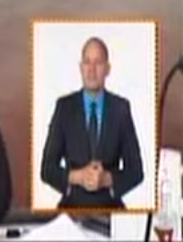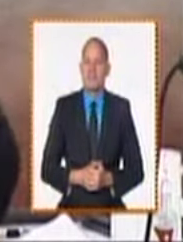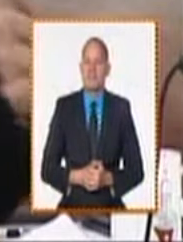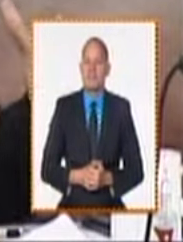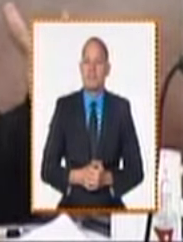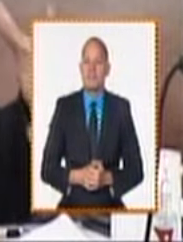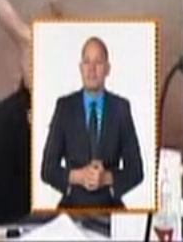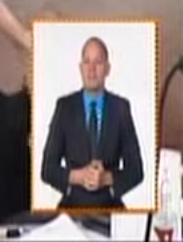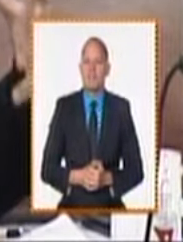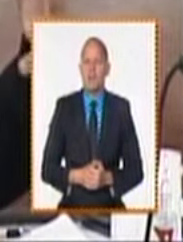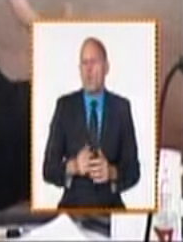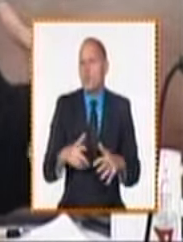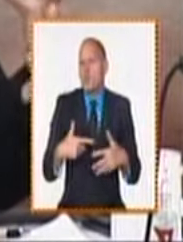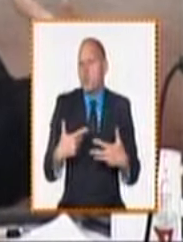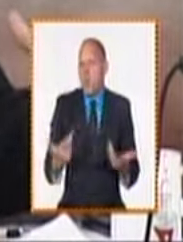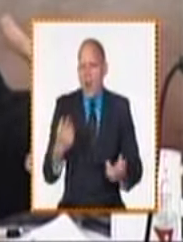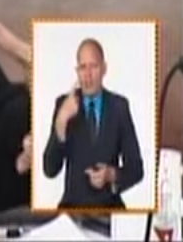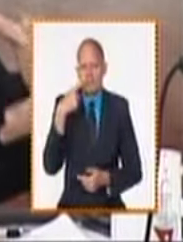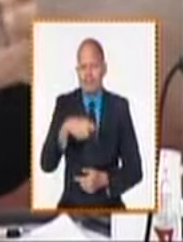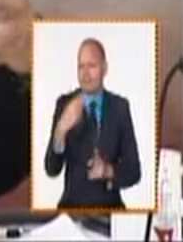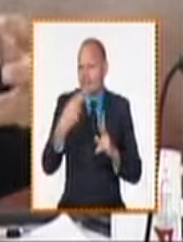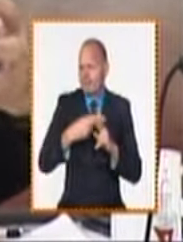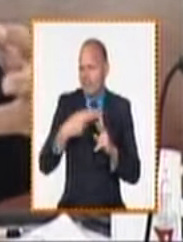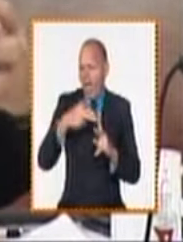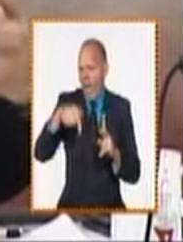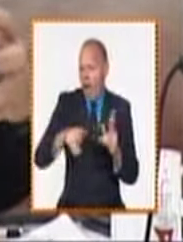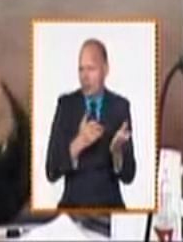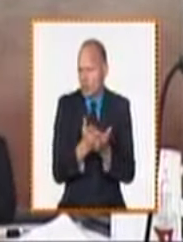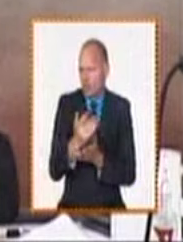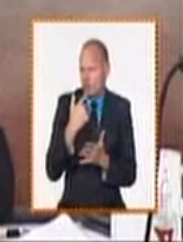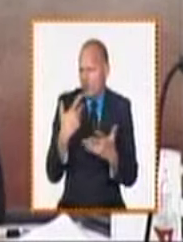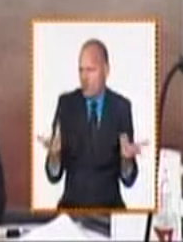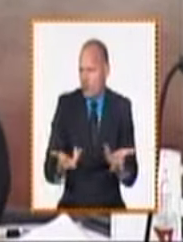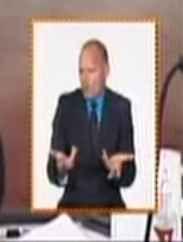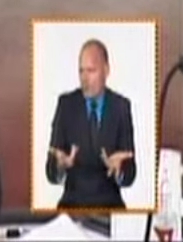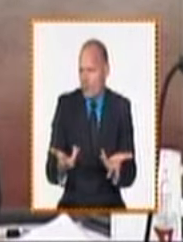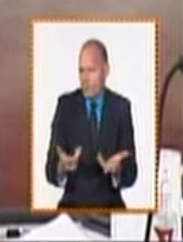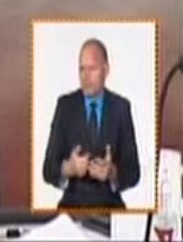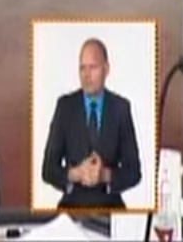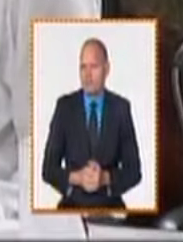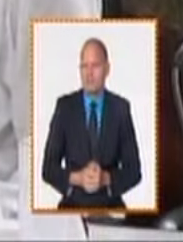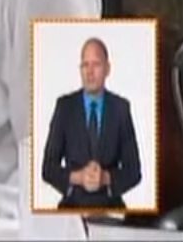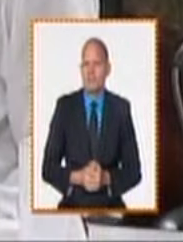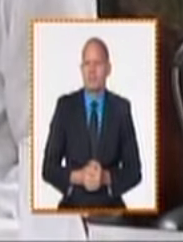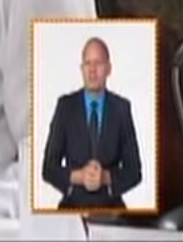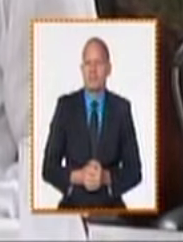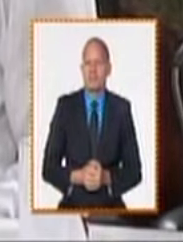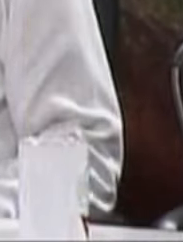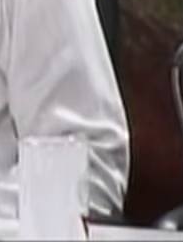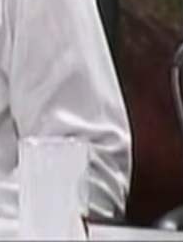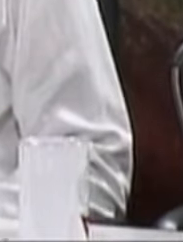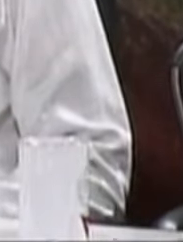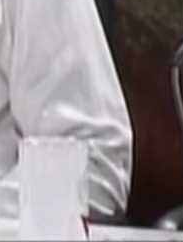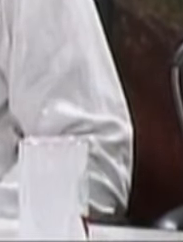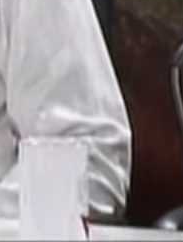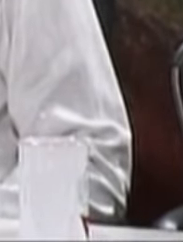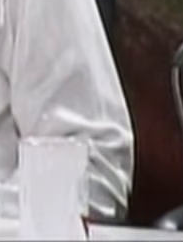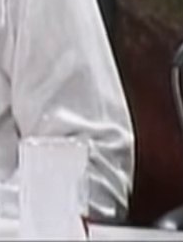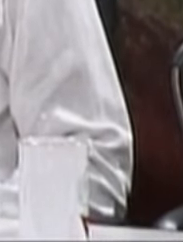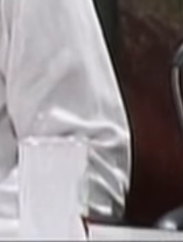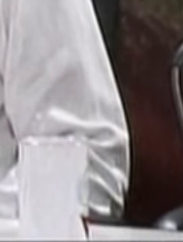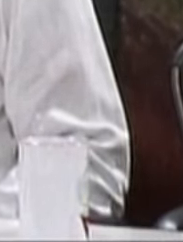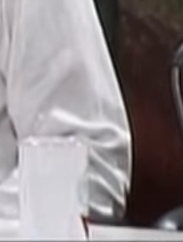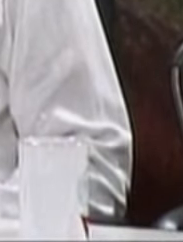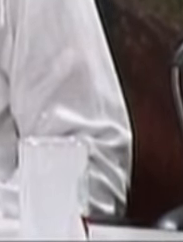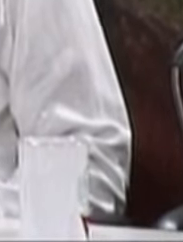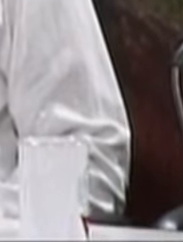el vayamo que se sigue construyendo hoy desde esas raíces y des esa historia Buenas noches Randy eh hoy